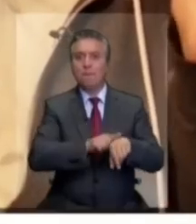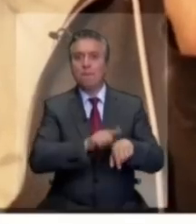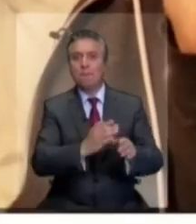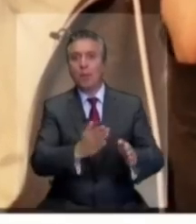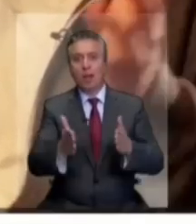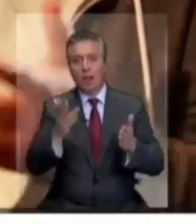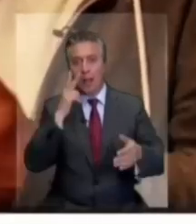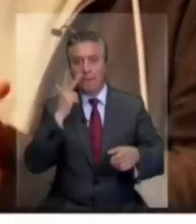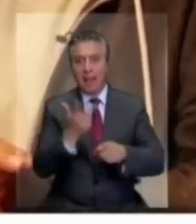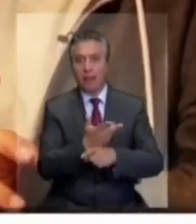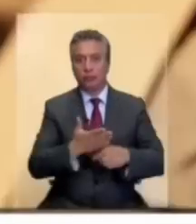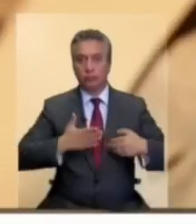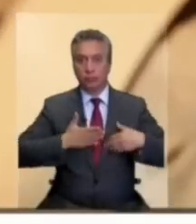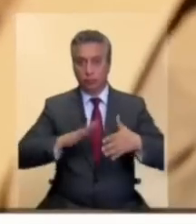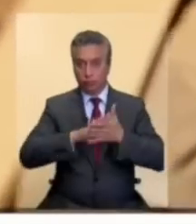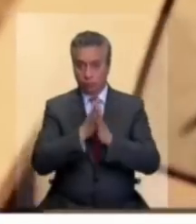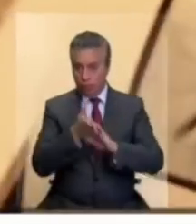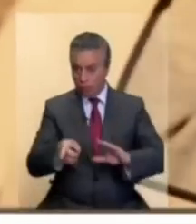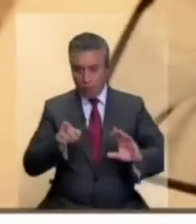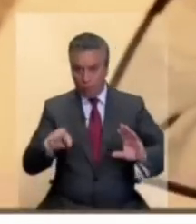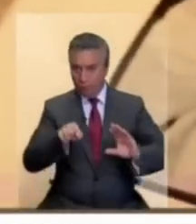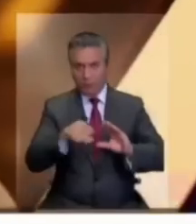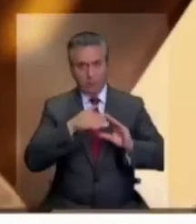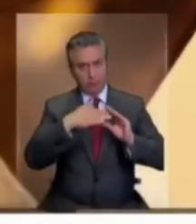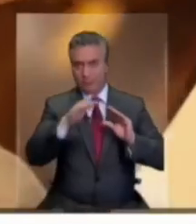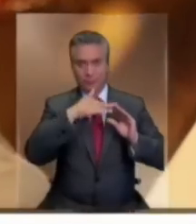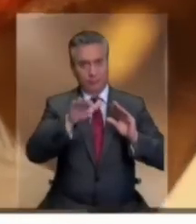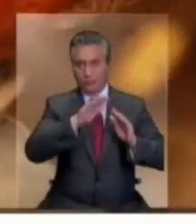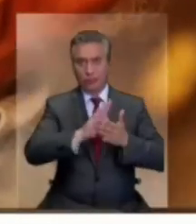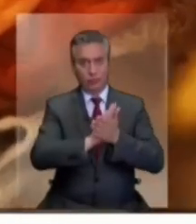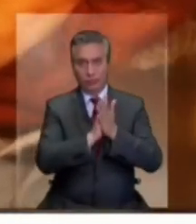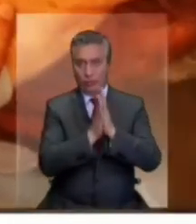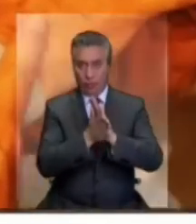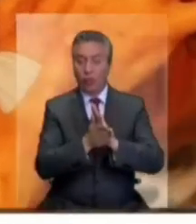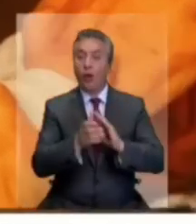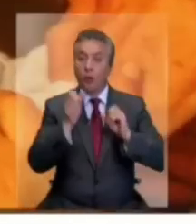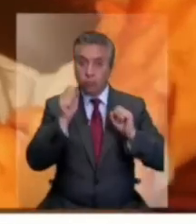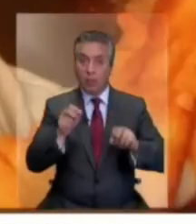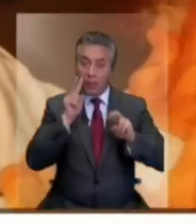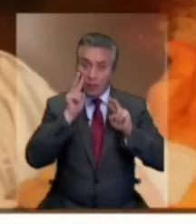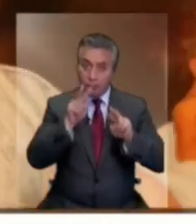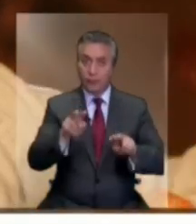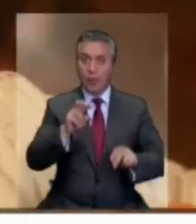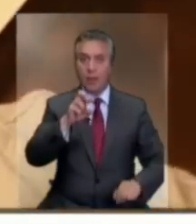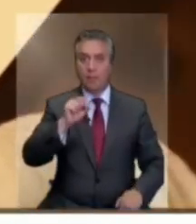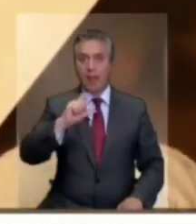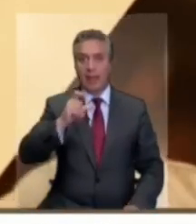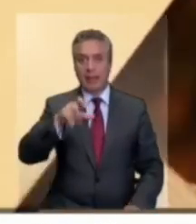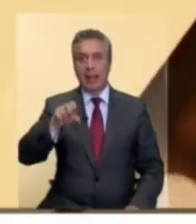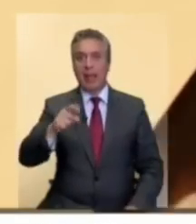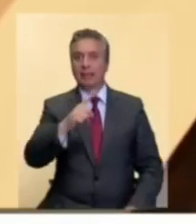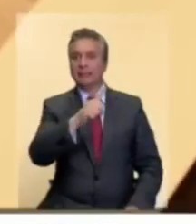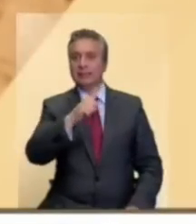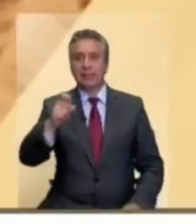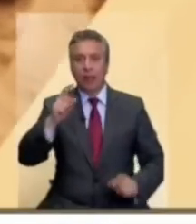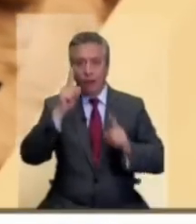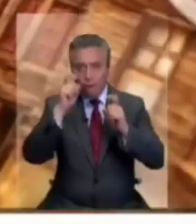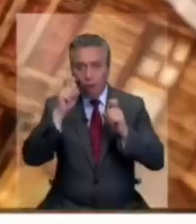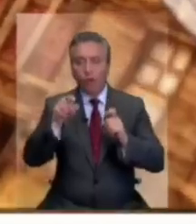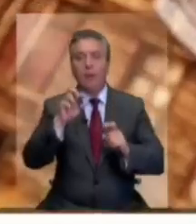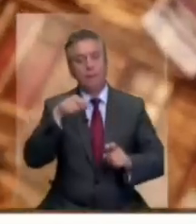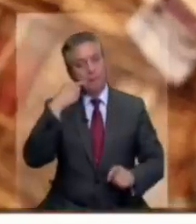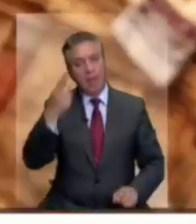están todos mandaron sus tesoros la galería completa puede verse en la página 100 fotos para juancarlos